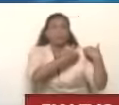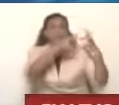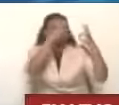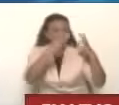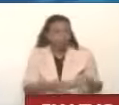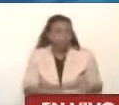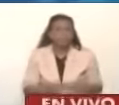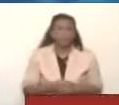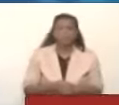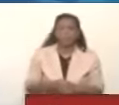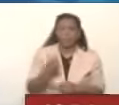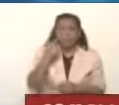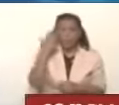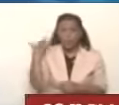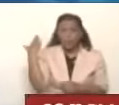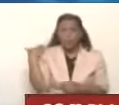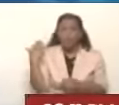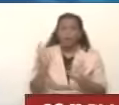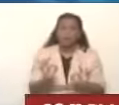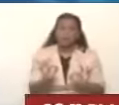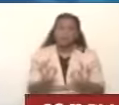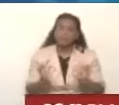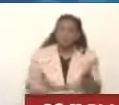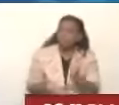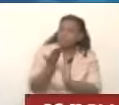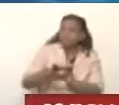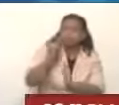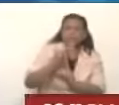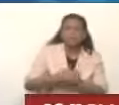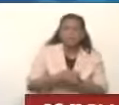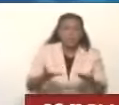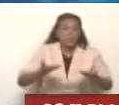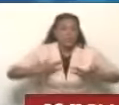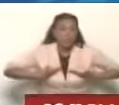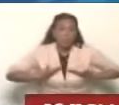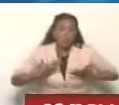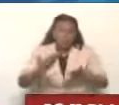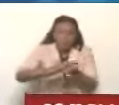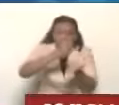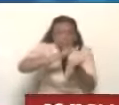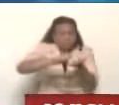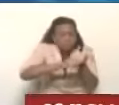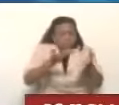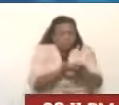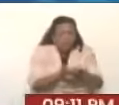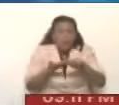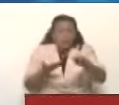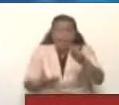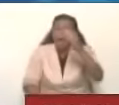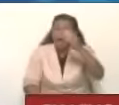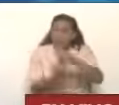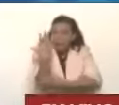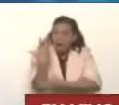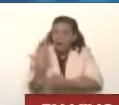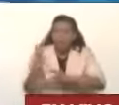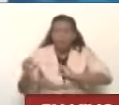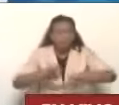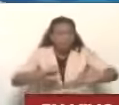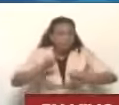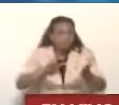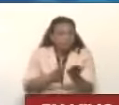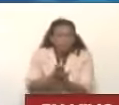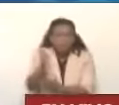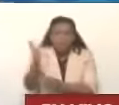personal esta misión y la empujaron, pues, y nos las dieron ya configuradas para que nosotros la